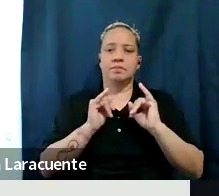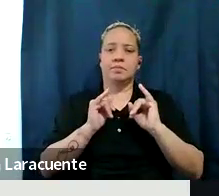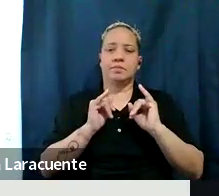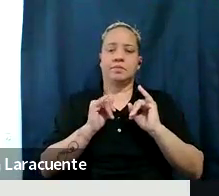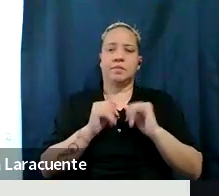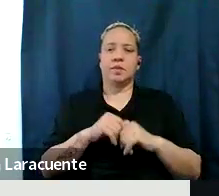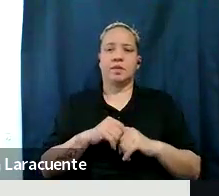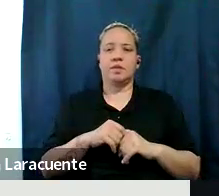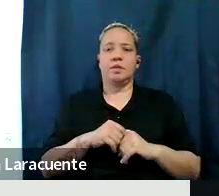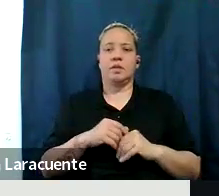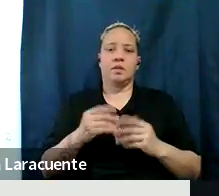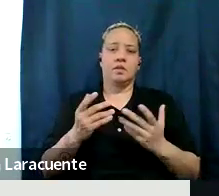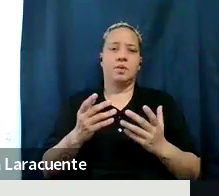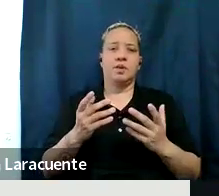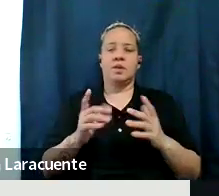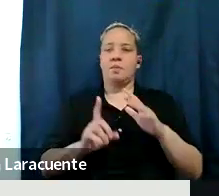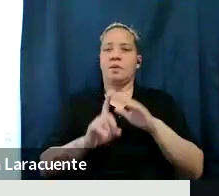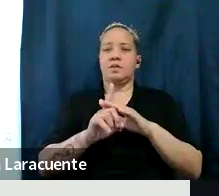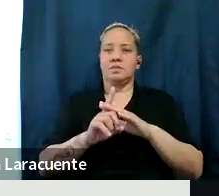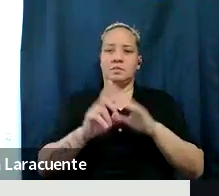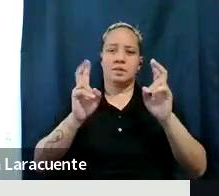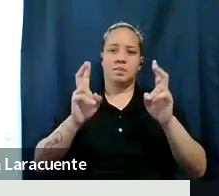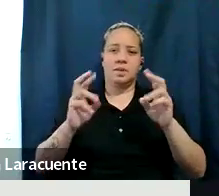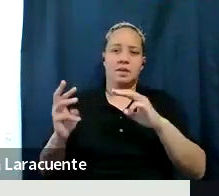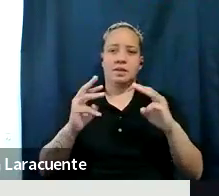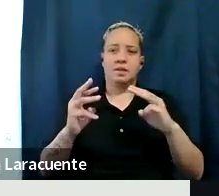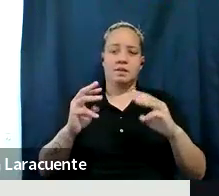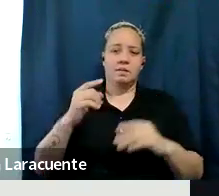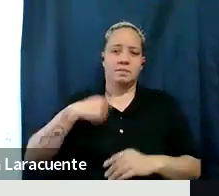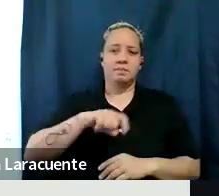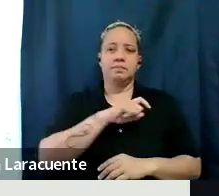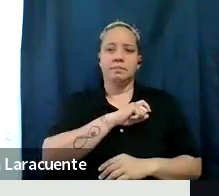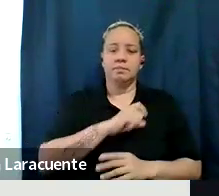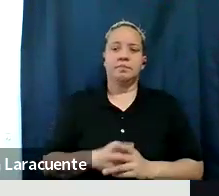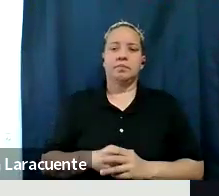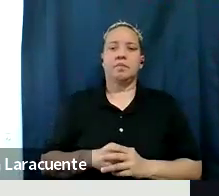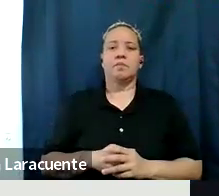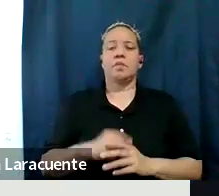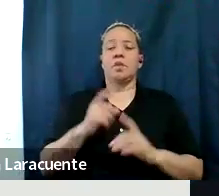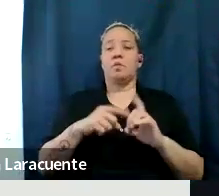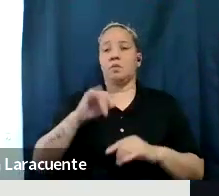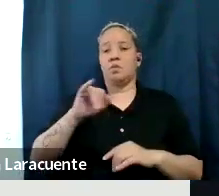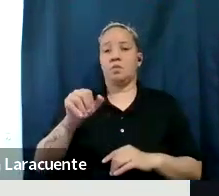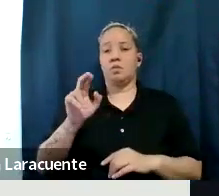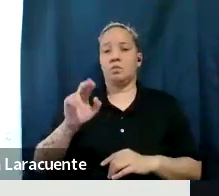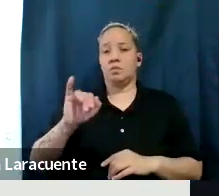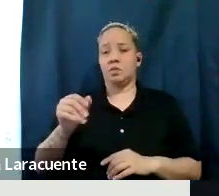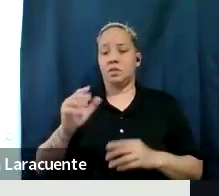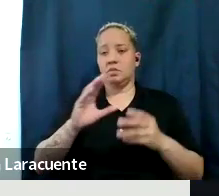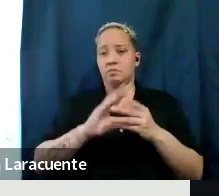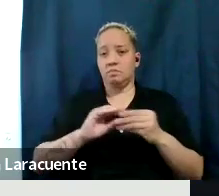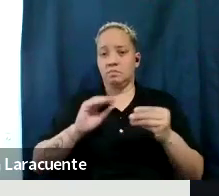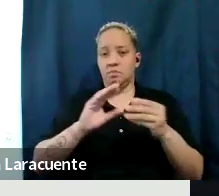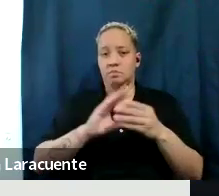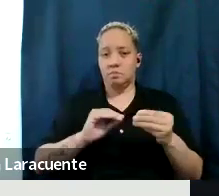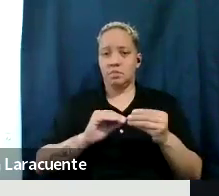que aflore el tema de la guerra en España, ¿no? Y cuando Juan Ramón Jiménez hace recuento de la